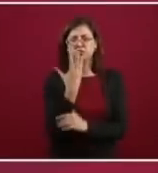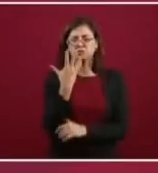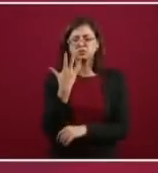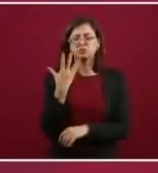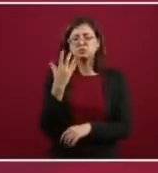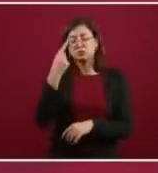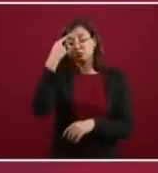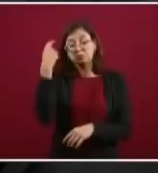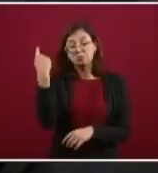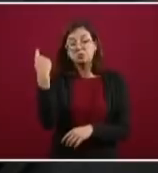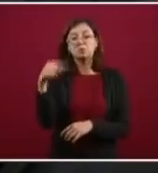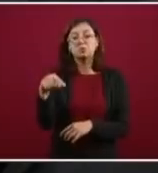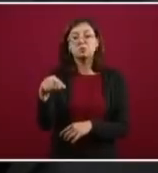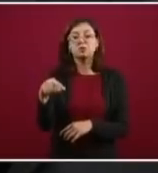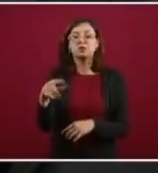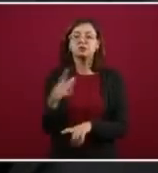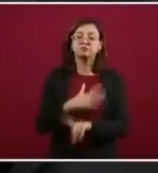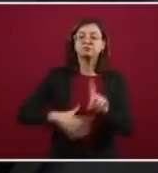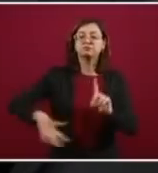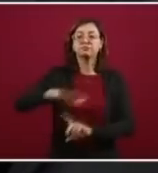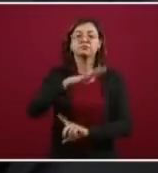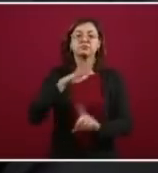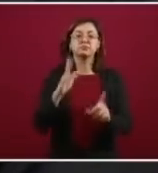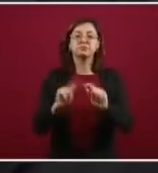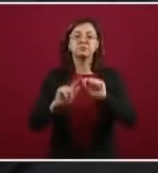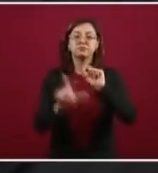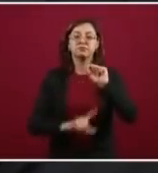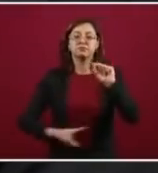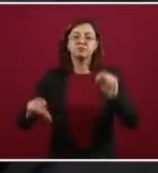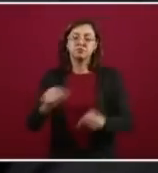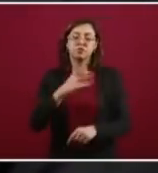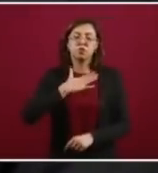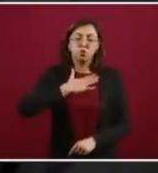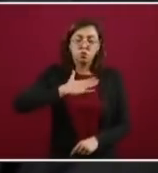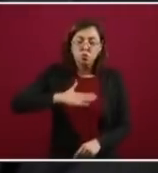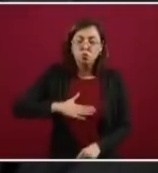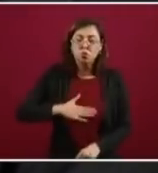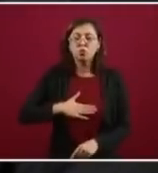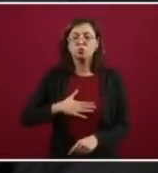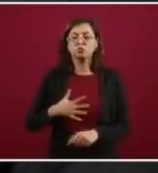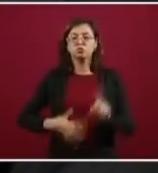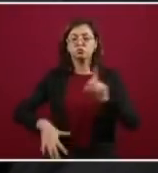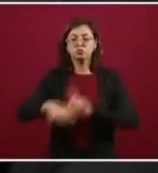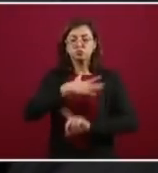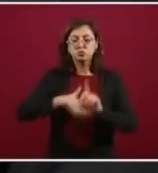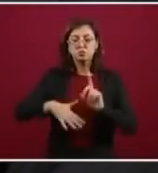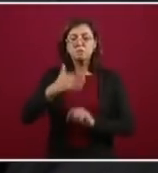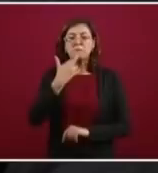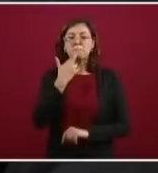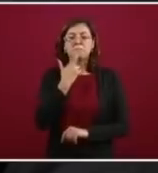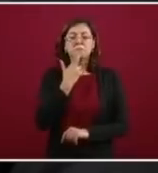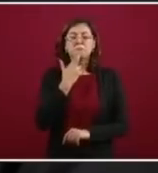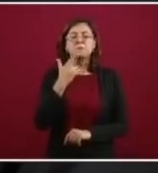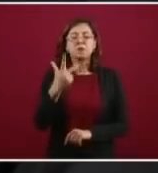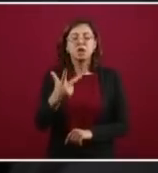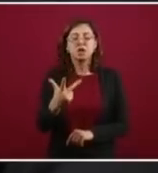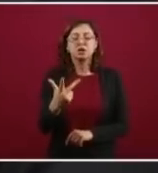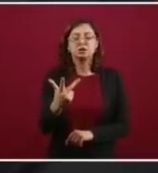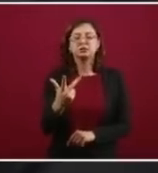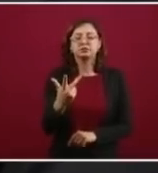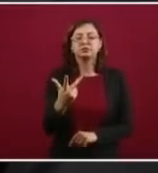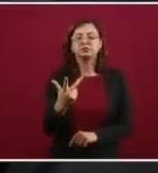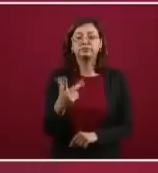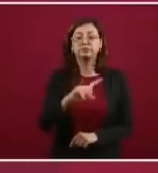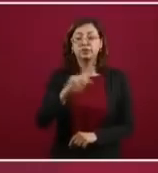para que vivamos en un país justo, en una sociedad mejor, y que